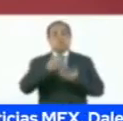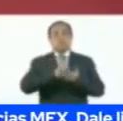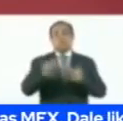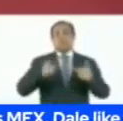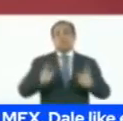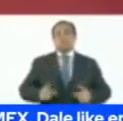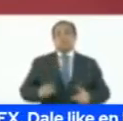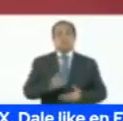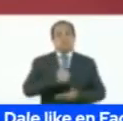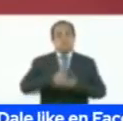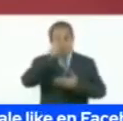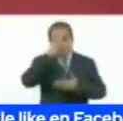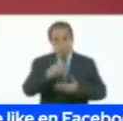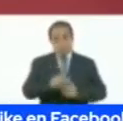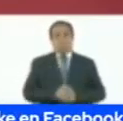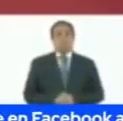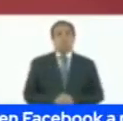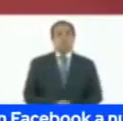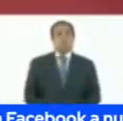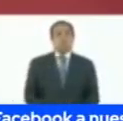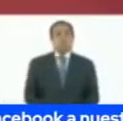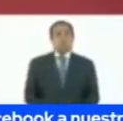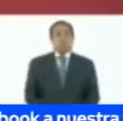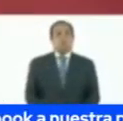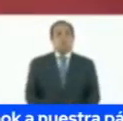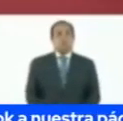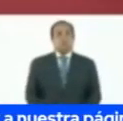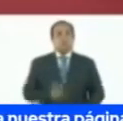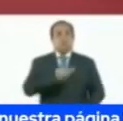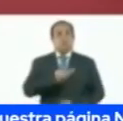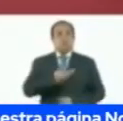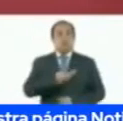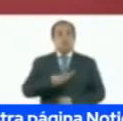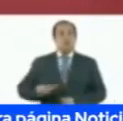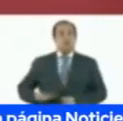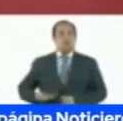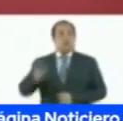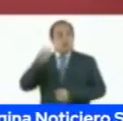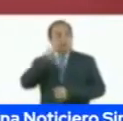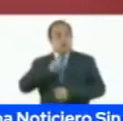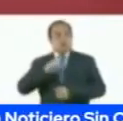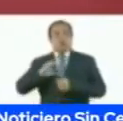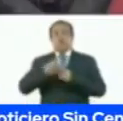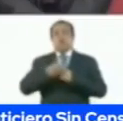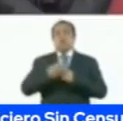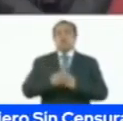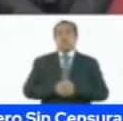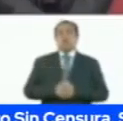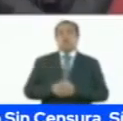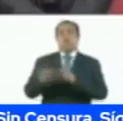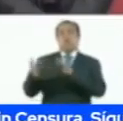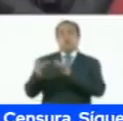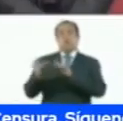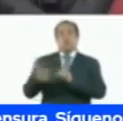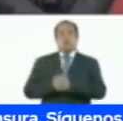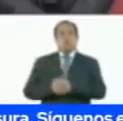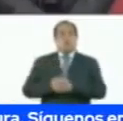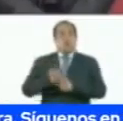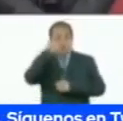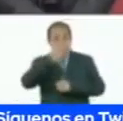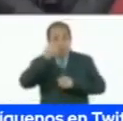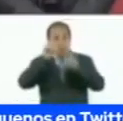Comisión de Derechos Humanos de la Ciudad de México. La presidenta de la comisión ha estado en contacto con ellos, además para ver el tema del